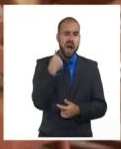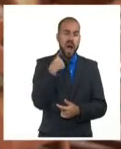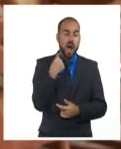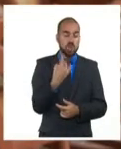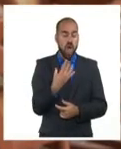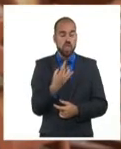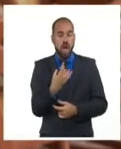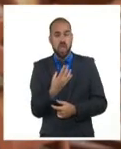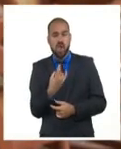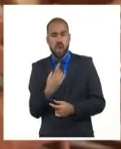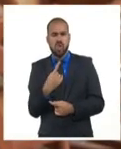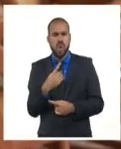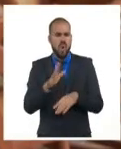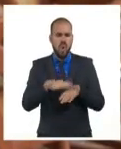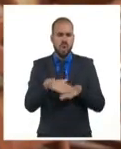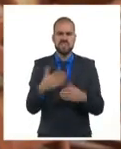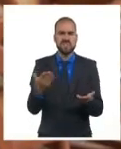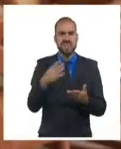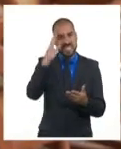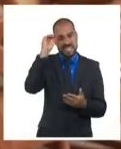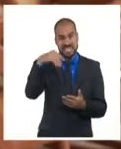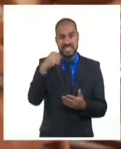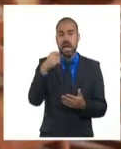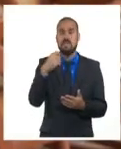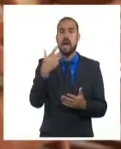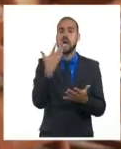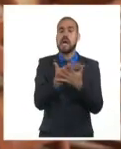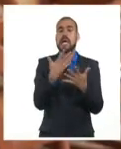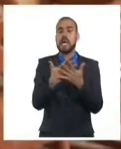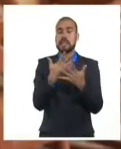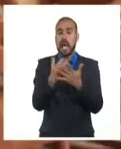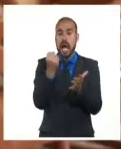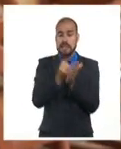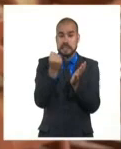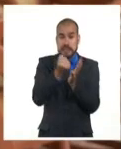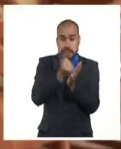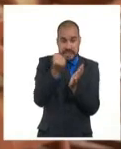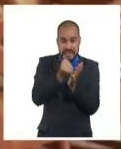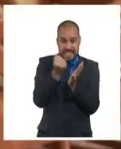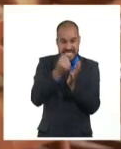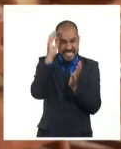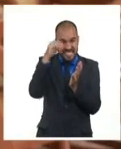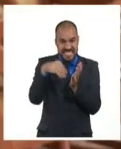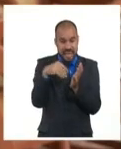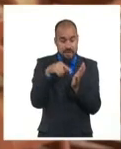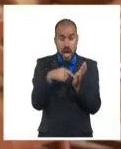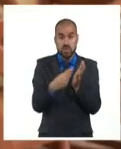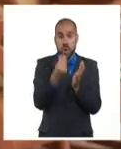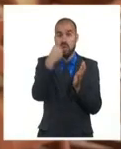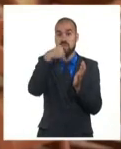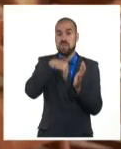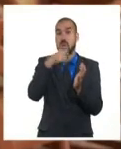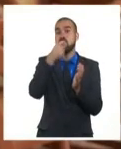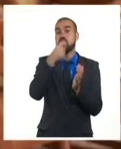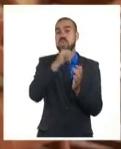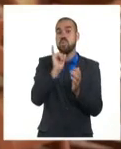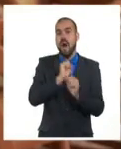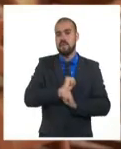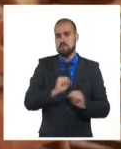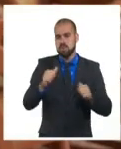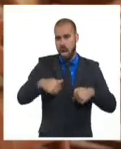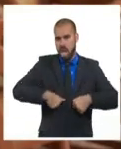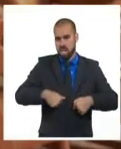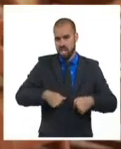terribles provocados por el vidrio molido, si es que realmente fue esto, que no es veneno, pero provoca la peritonitis. Y esa